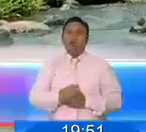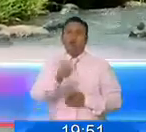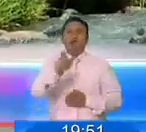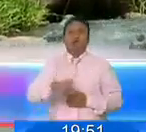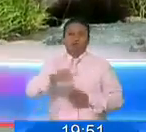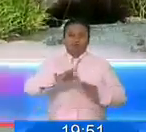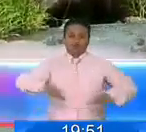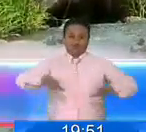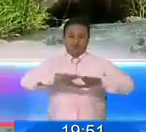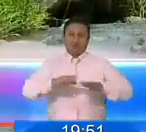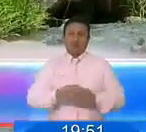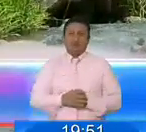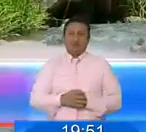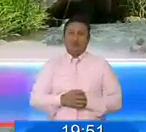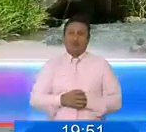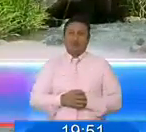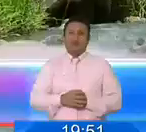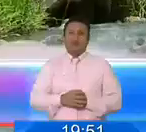esta zona